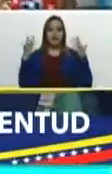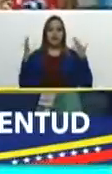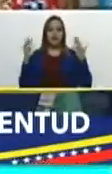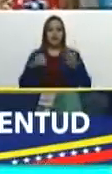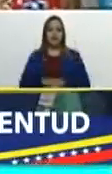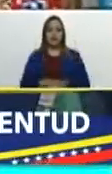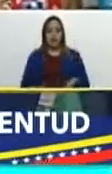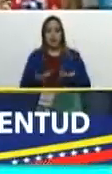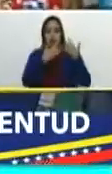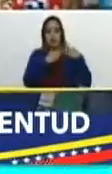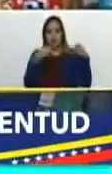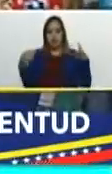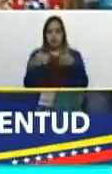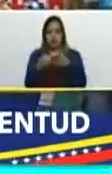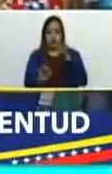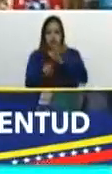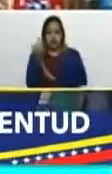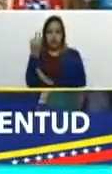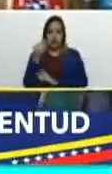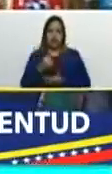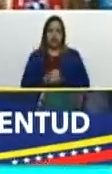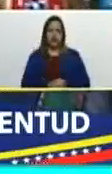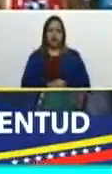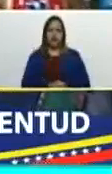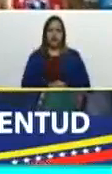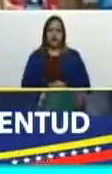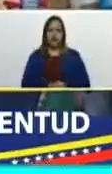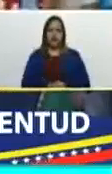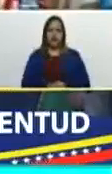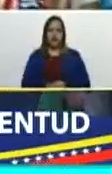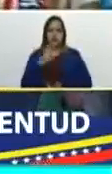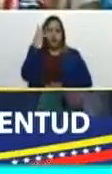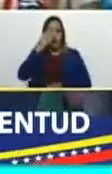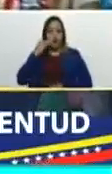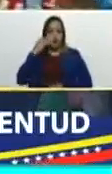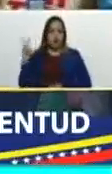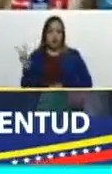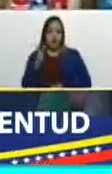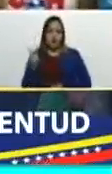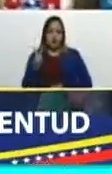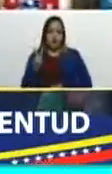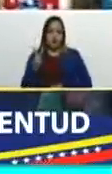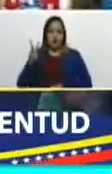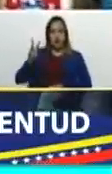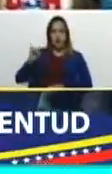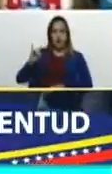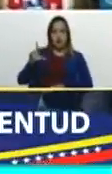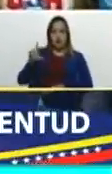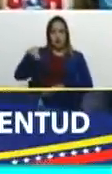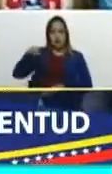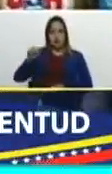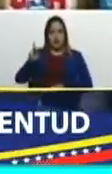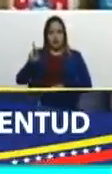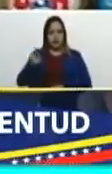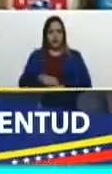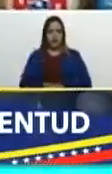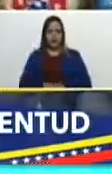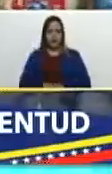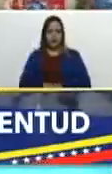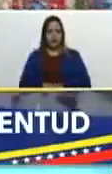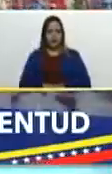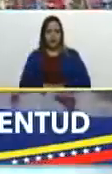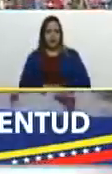Delegado del Congreso Fundacional de la Juventud de Venezuela, Wilmer José Vázquez. Wilmer. Bueno, muy buenas noches a